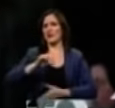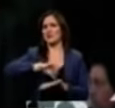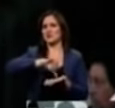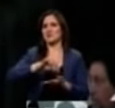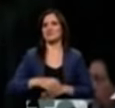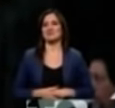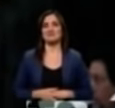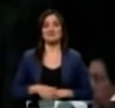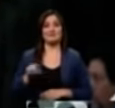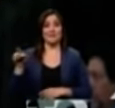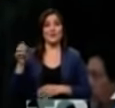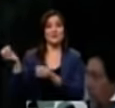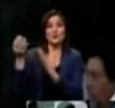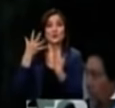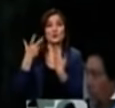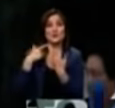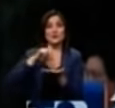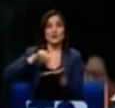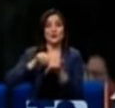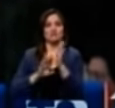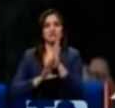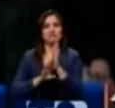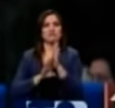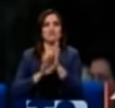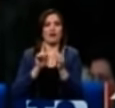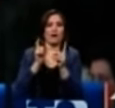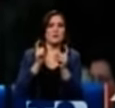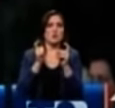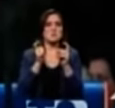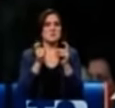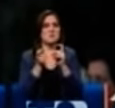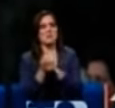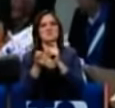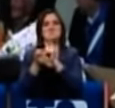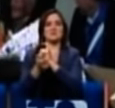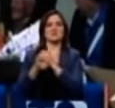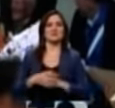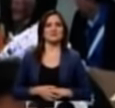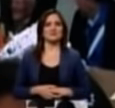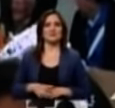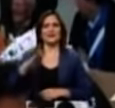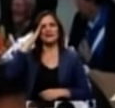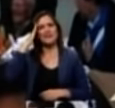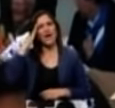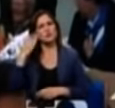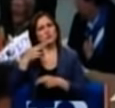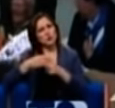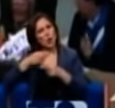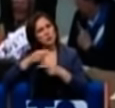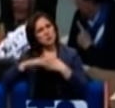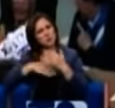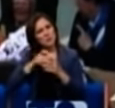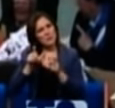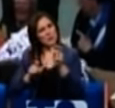ciudad. Nos ha contado cómo la ciudad ha ido adaptándose a los nuevos cambios que vienen acá. Él se sabe con santo y